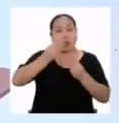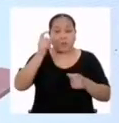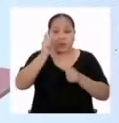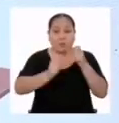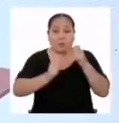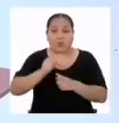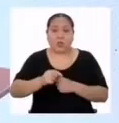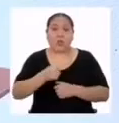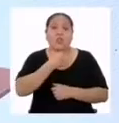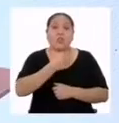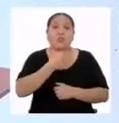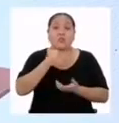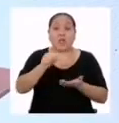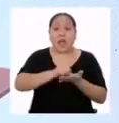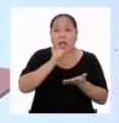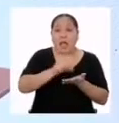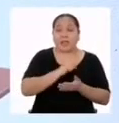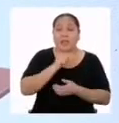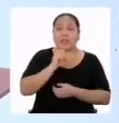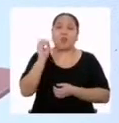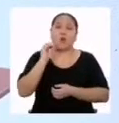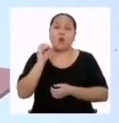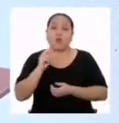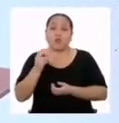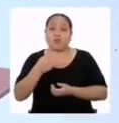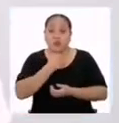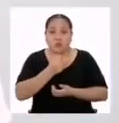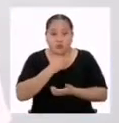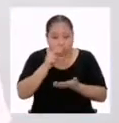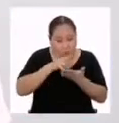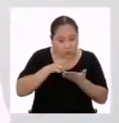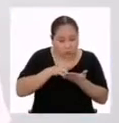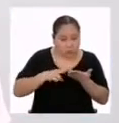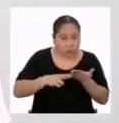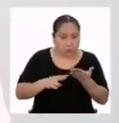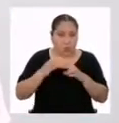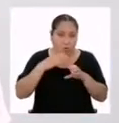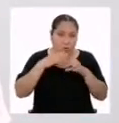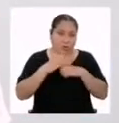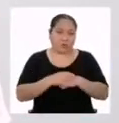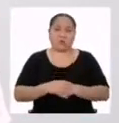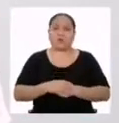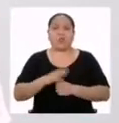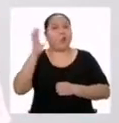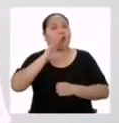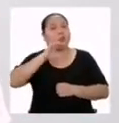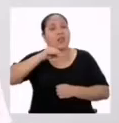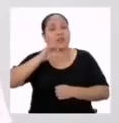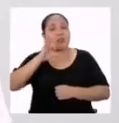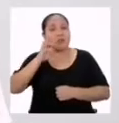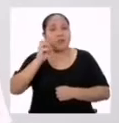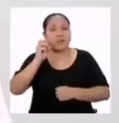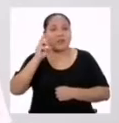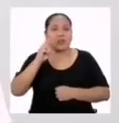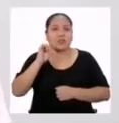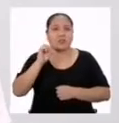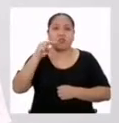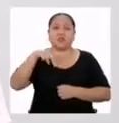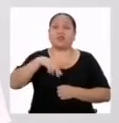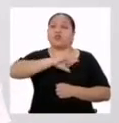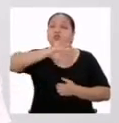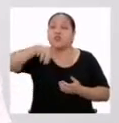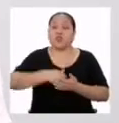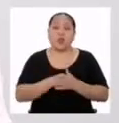interesan las artes o las letras hemos tenido que escuchar cosas así. Hola Jefferson. Para empezar, todo es